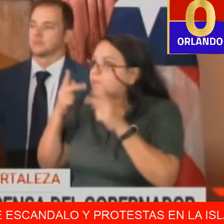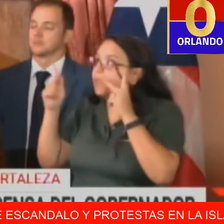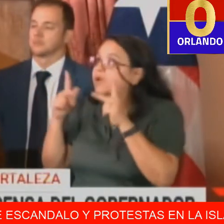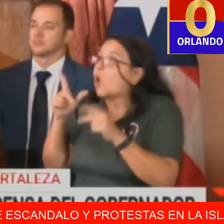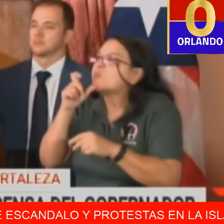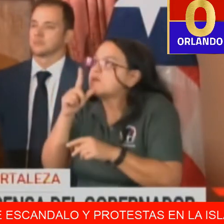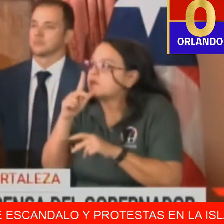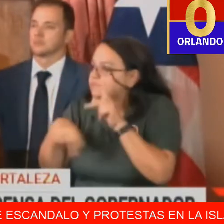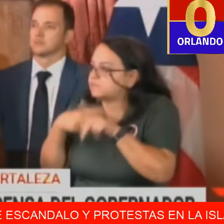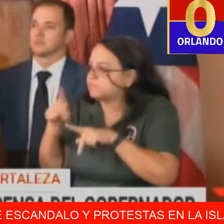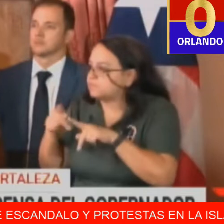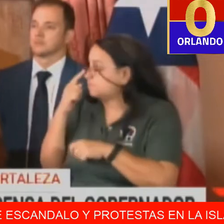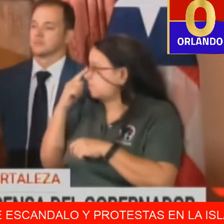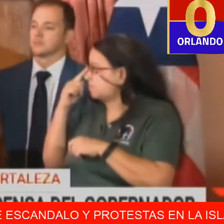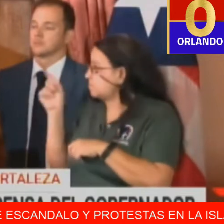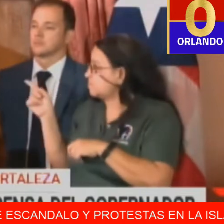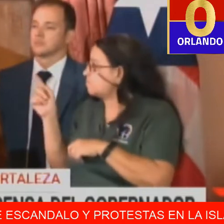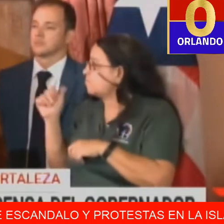¿Qué es lo que pasaba, Ray?